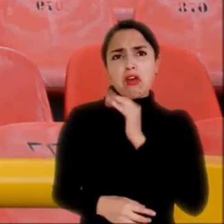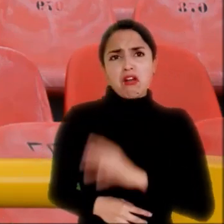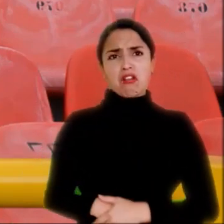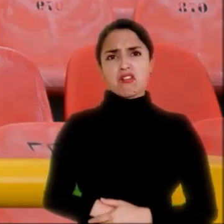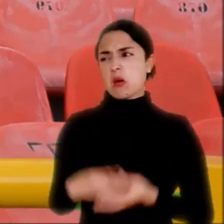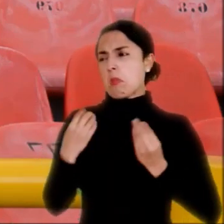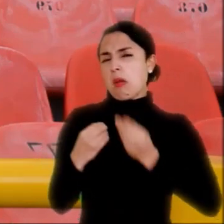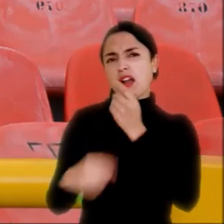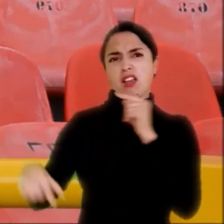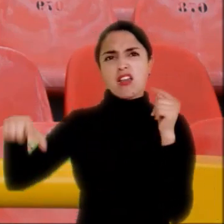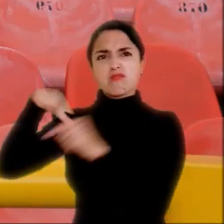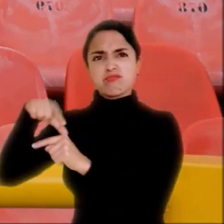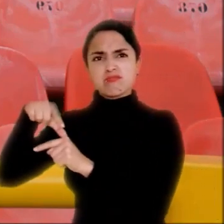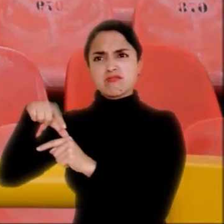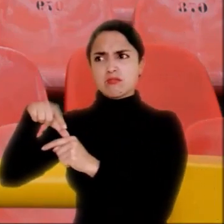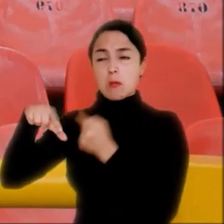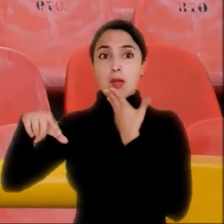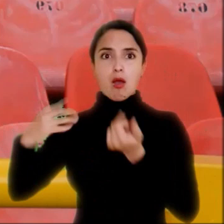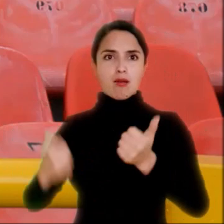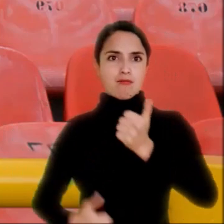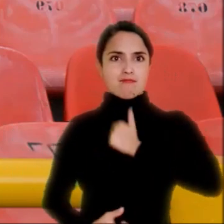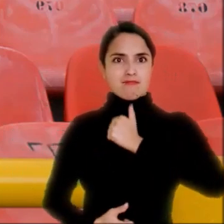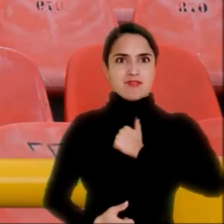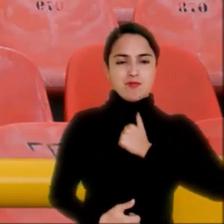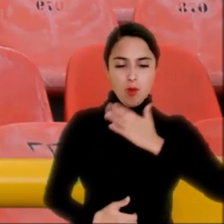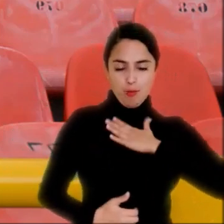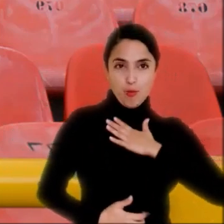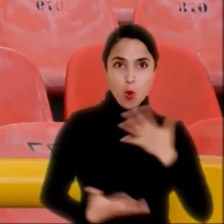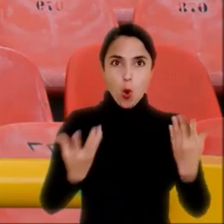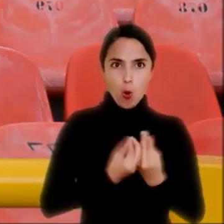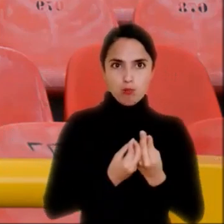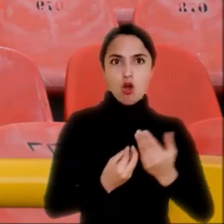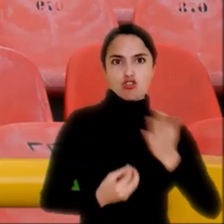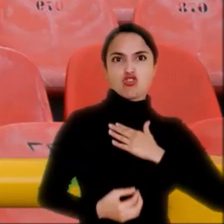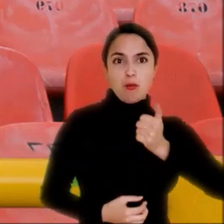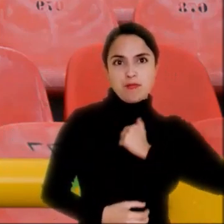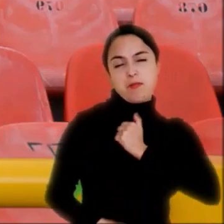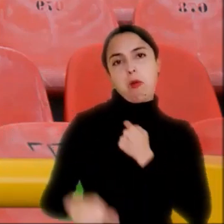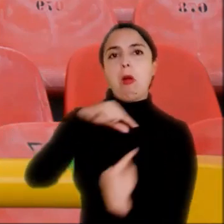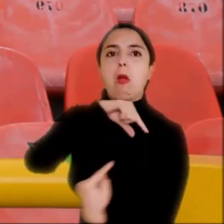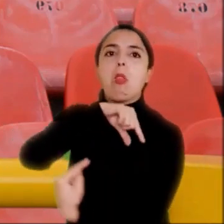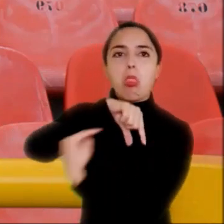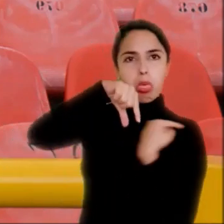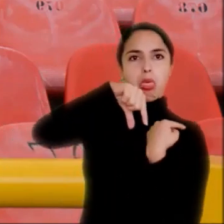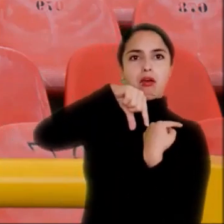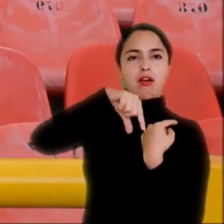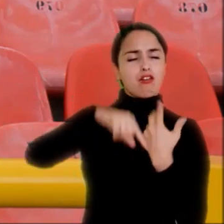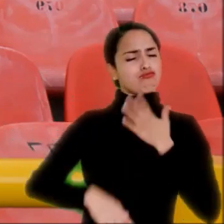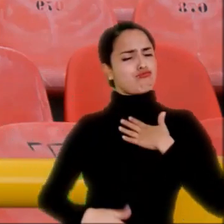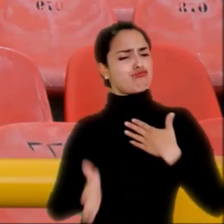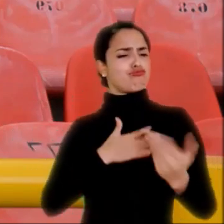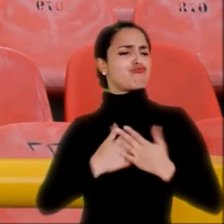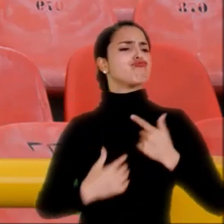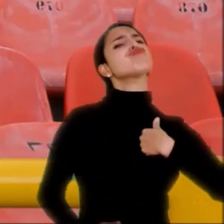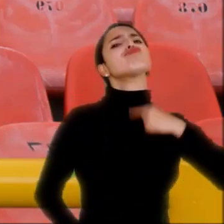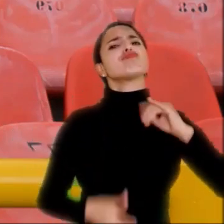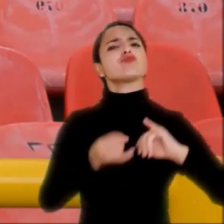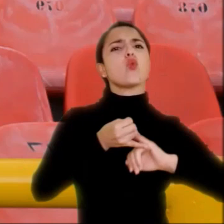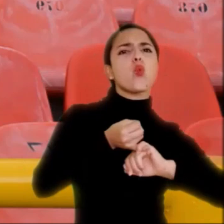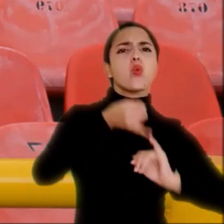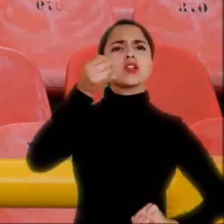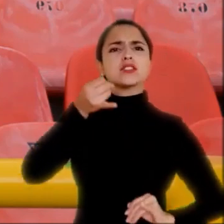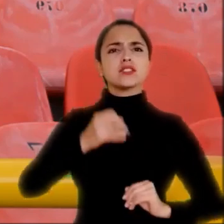que un autogol es un gesto de independencia. ¿O qué piensan cuando